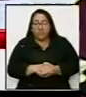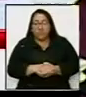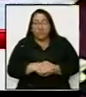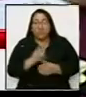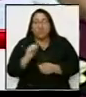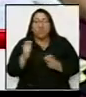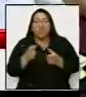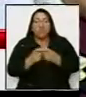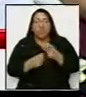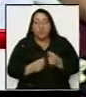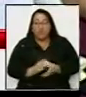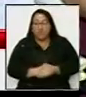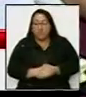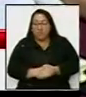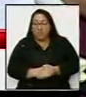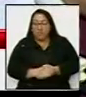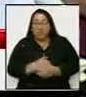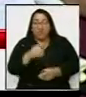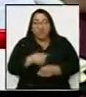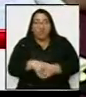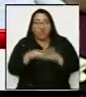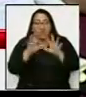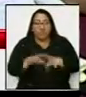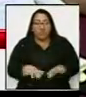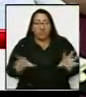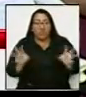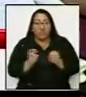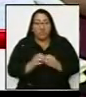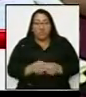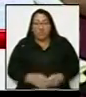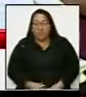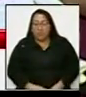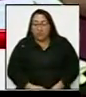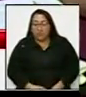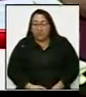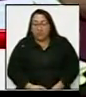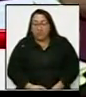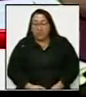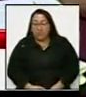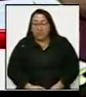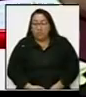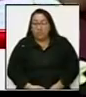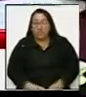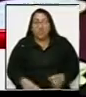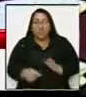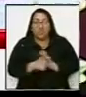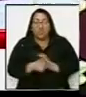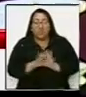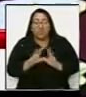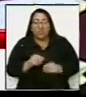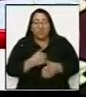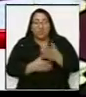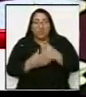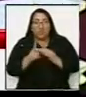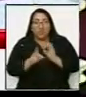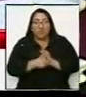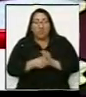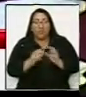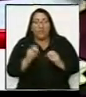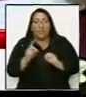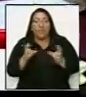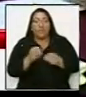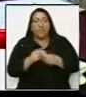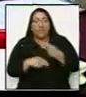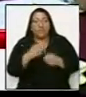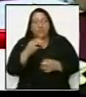Señores congresistas, al voto el texto completo de la ley, el texto sustitutorio de la ley orgánica de la